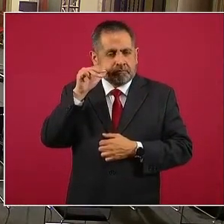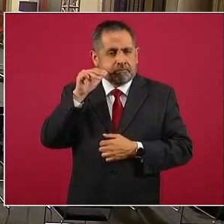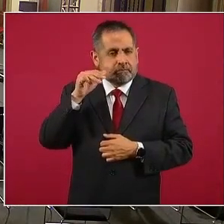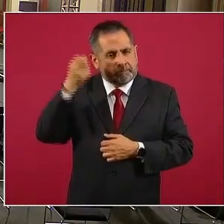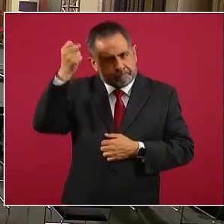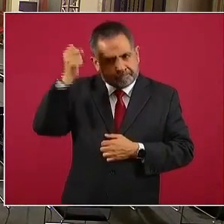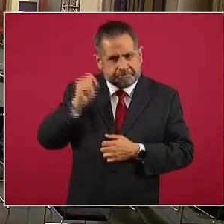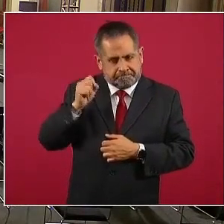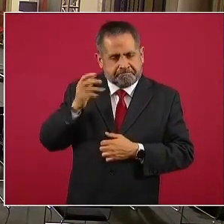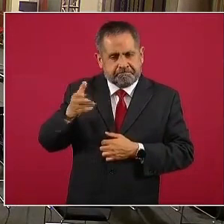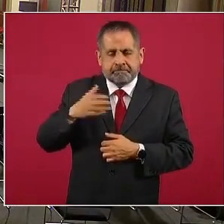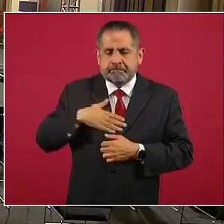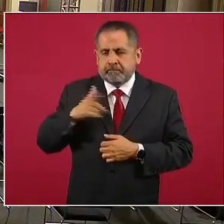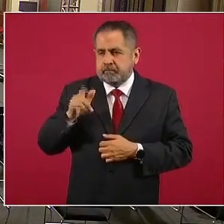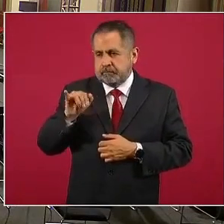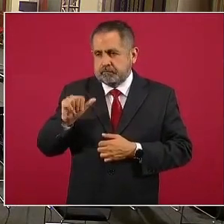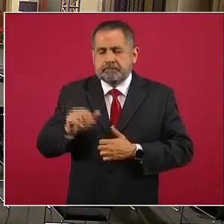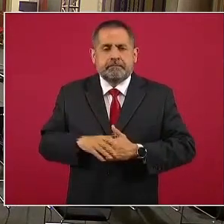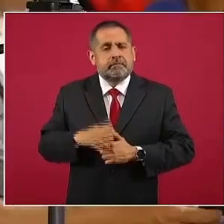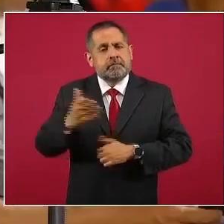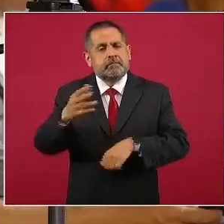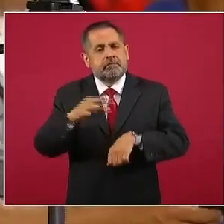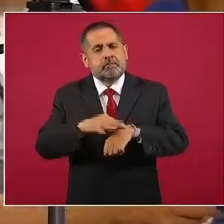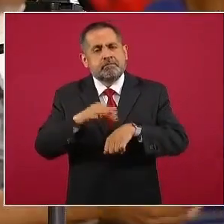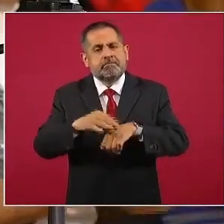Gracias. Doctor,